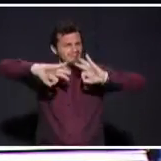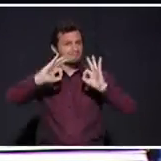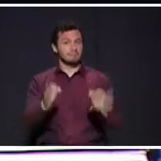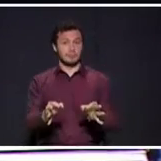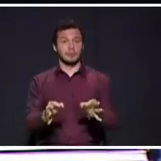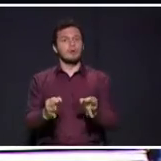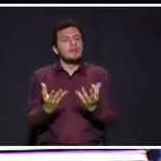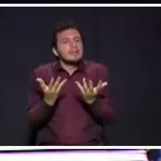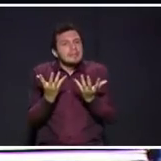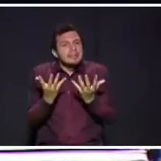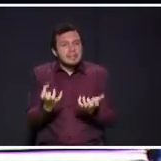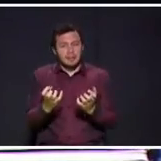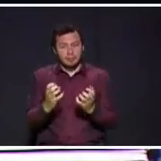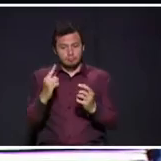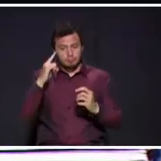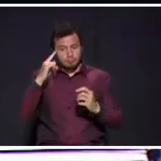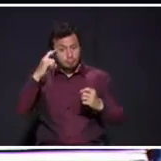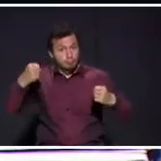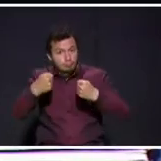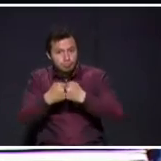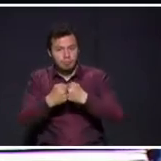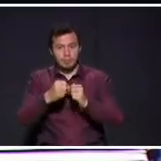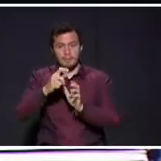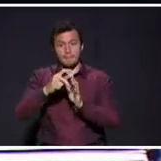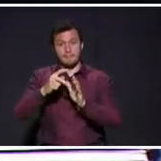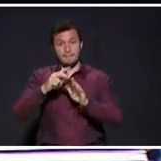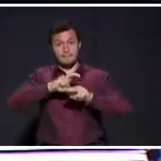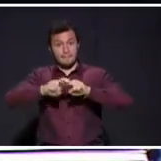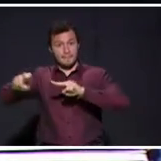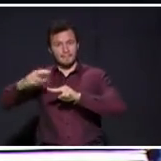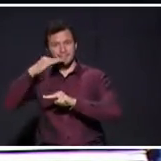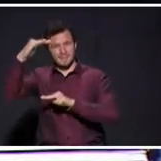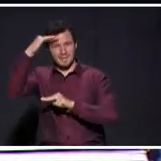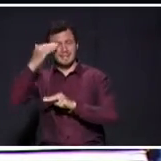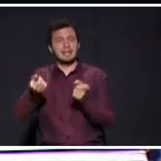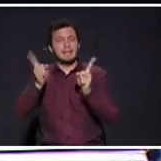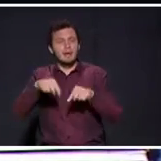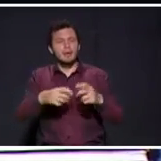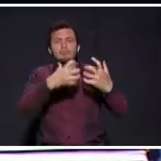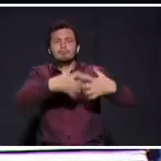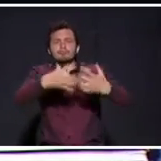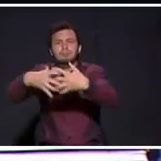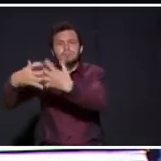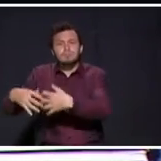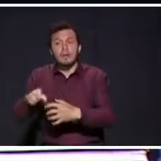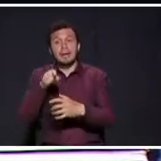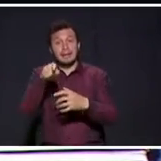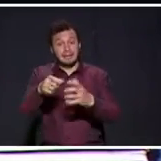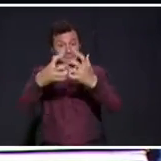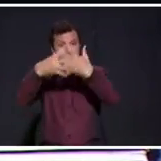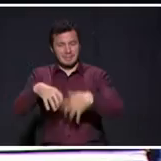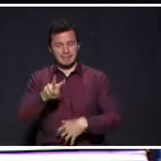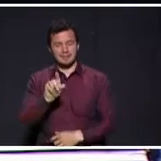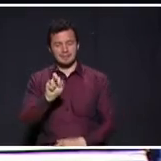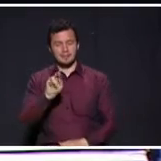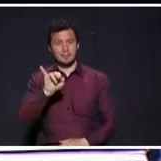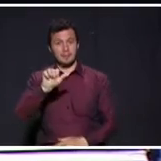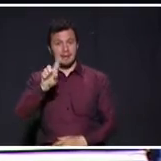del metro de medellín también con empresas varias de medellín para efecto de movilizar residuos sólidos en horas de la noche